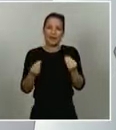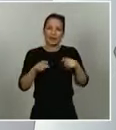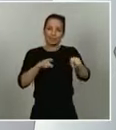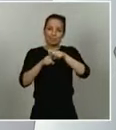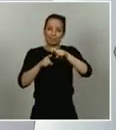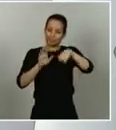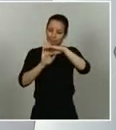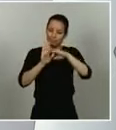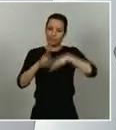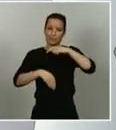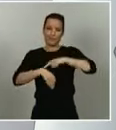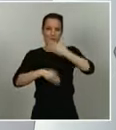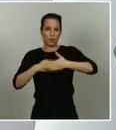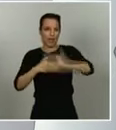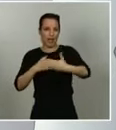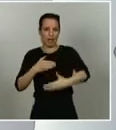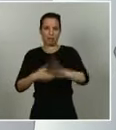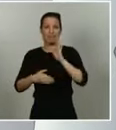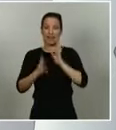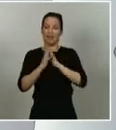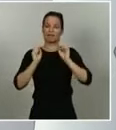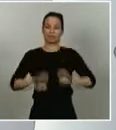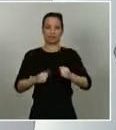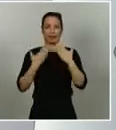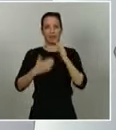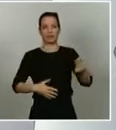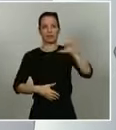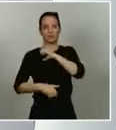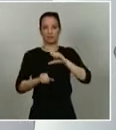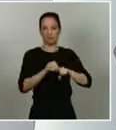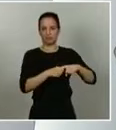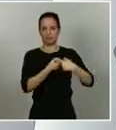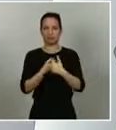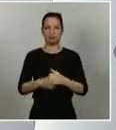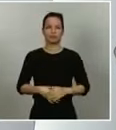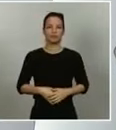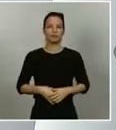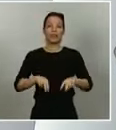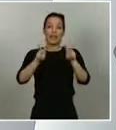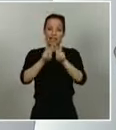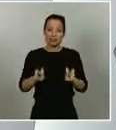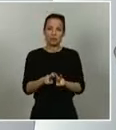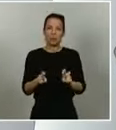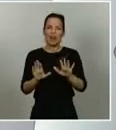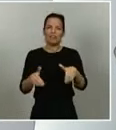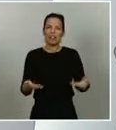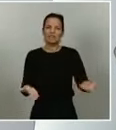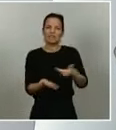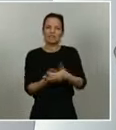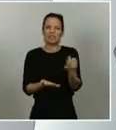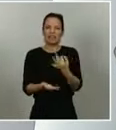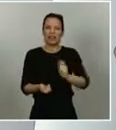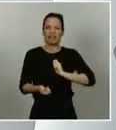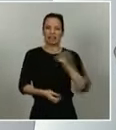de tiempo que nos habíamos fijado. Este estudio, ¿qué nos aporta? Nos aporta una radiografía de la epidemia